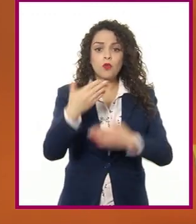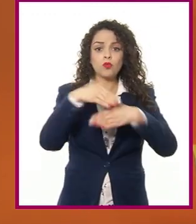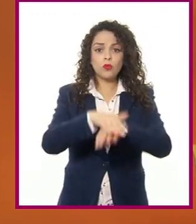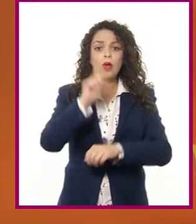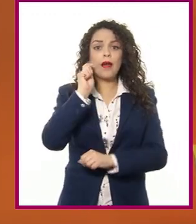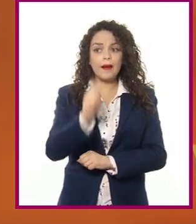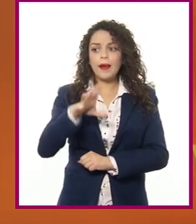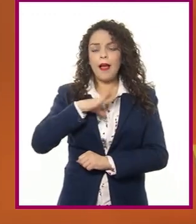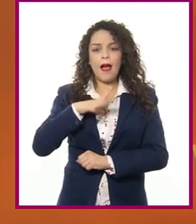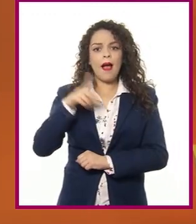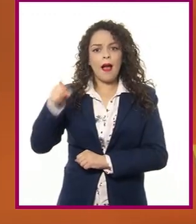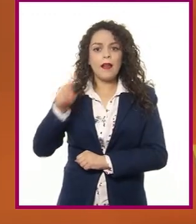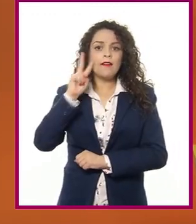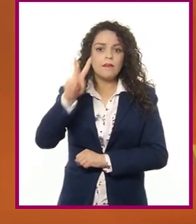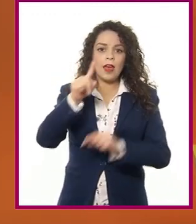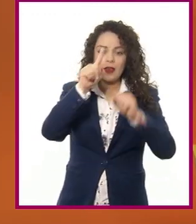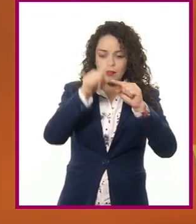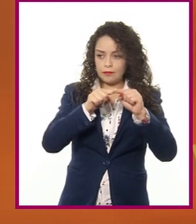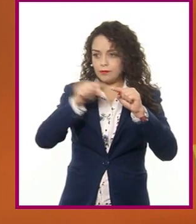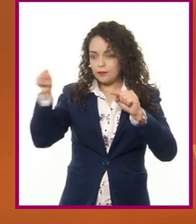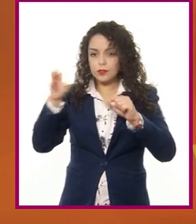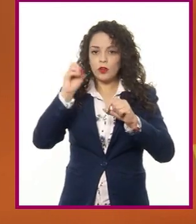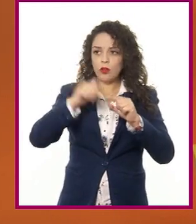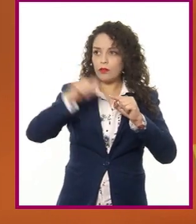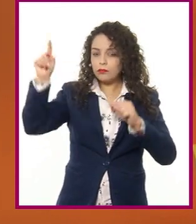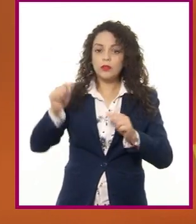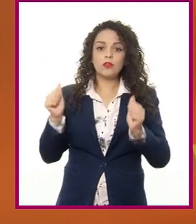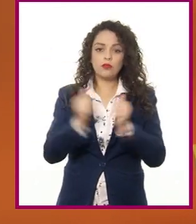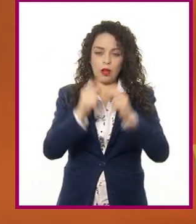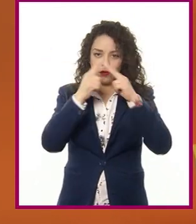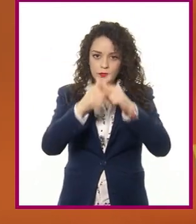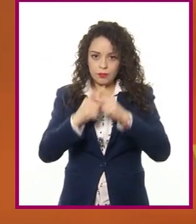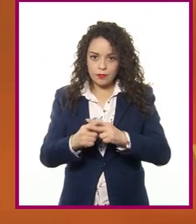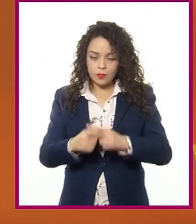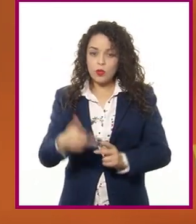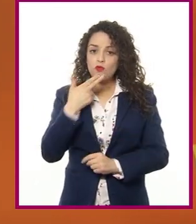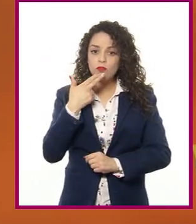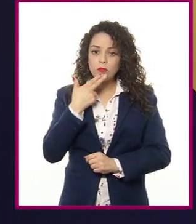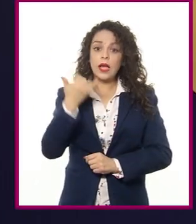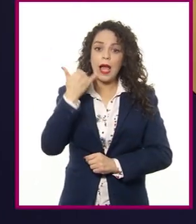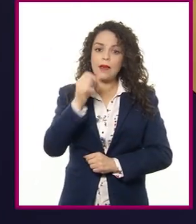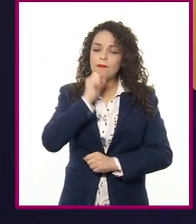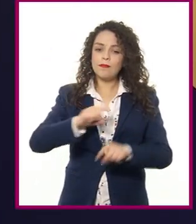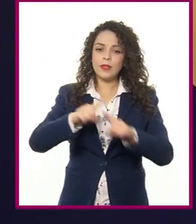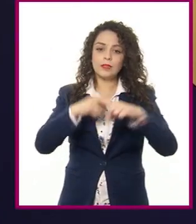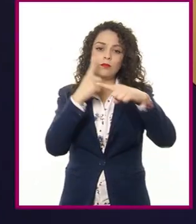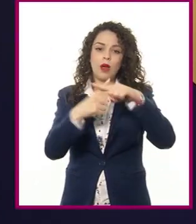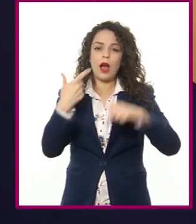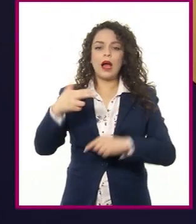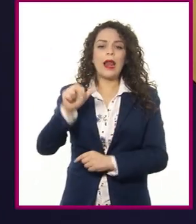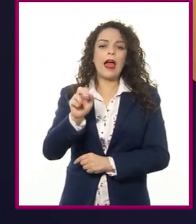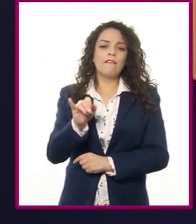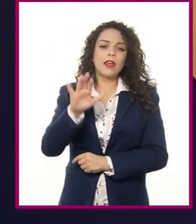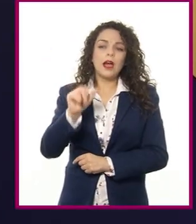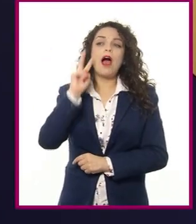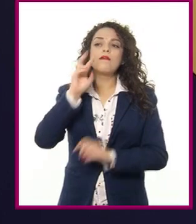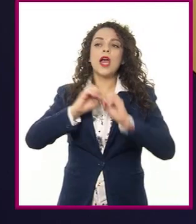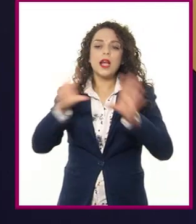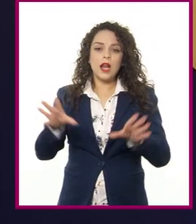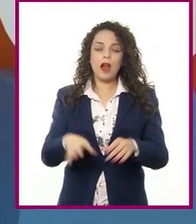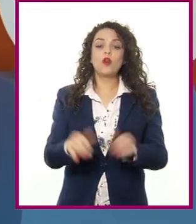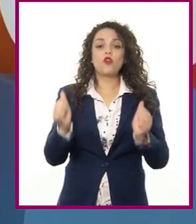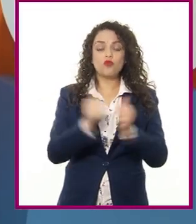están representados en las expresiones algebraicas y, por ende, en las gráficas. Maestra, ¿esto es